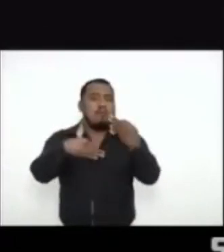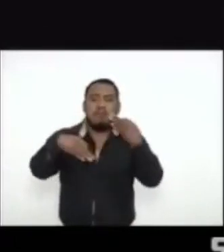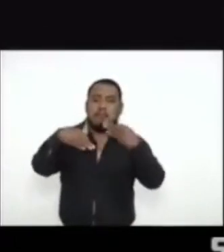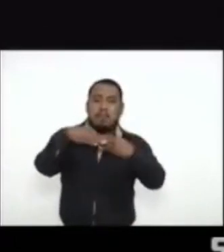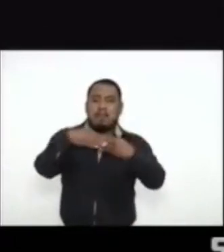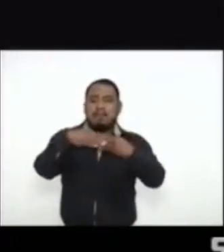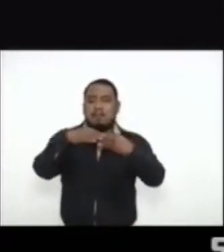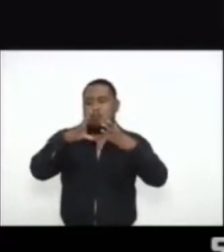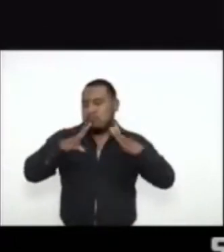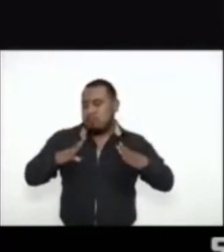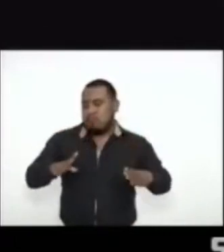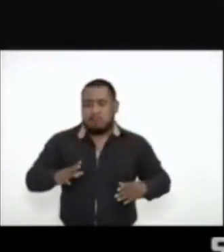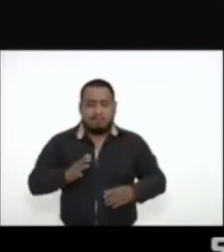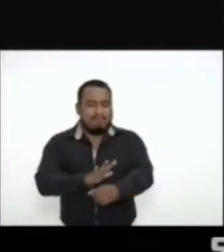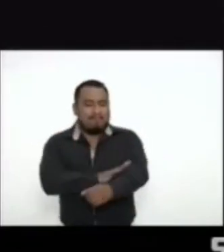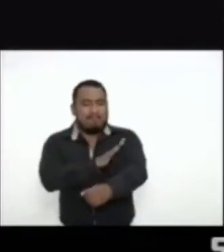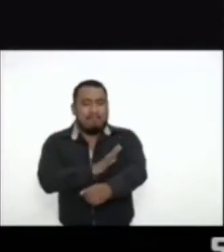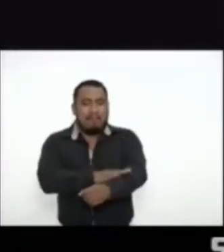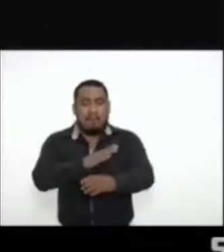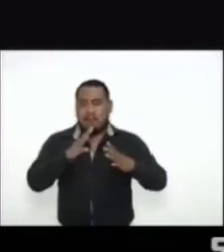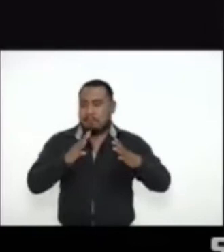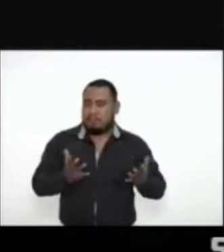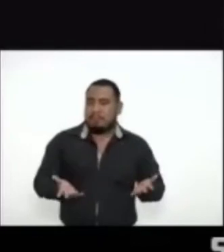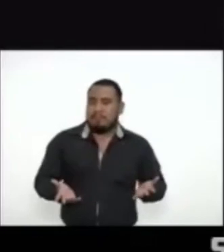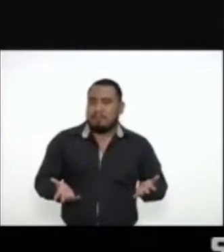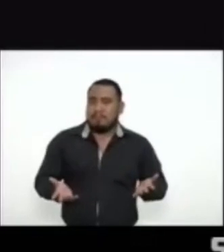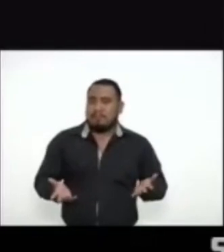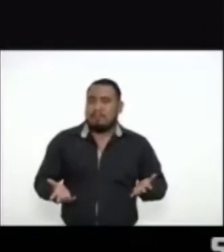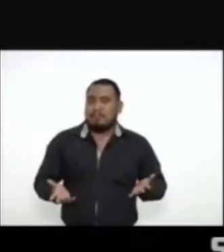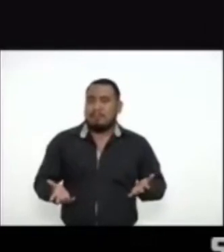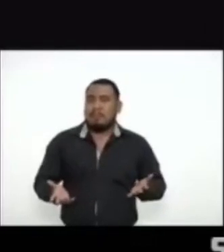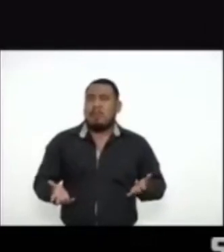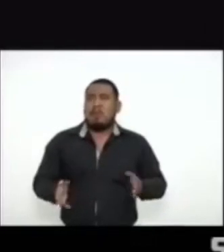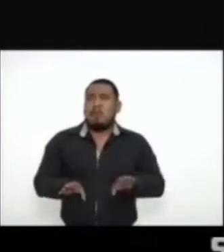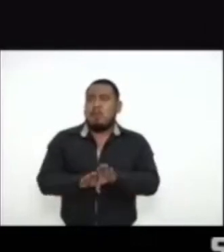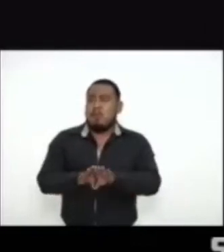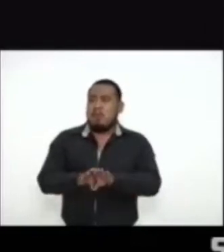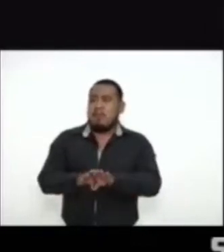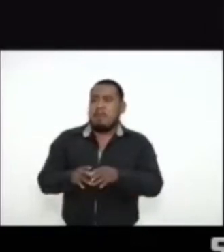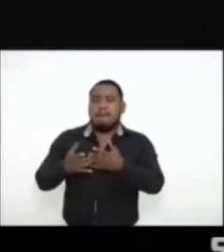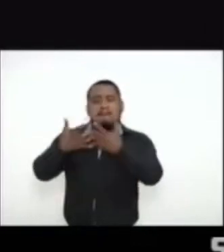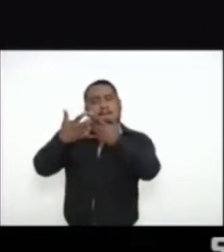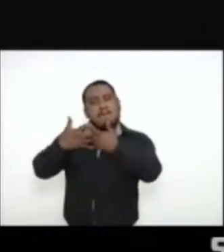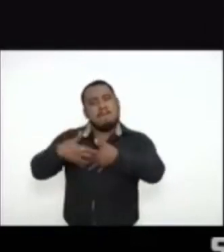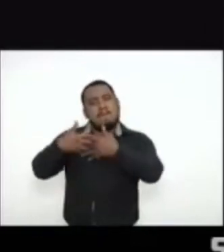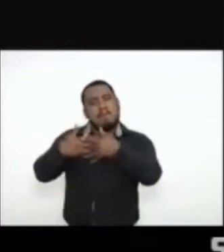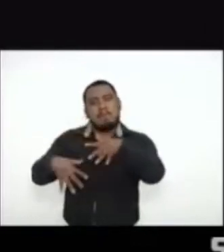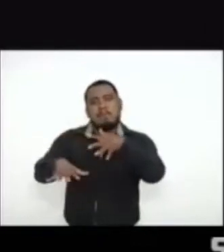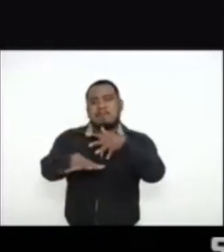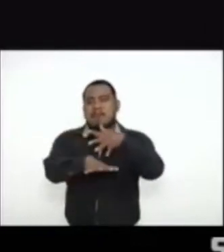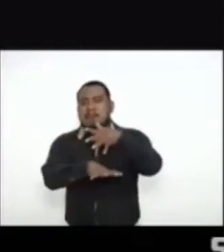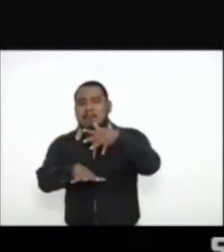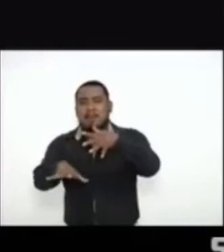estas reacciones en nuestro cuerpo son el funcionamiento básico de